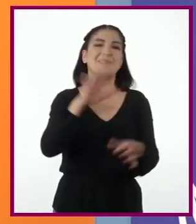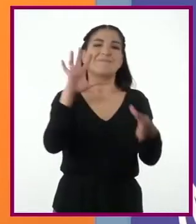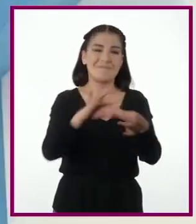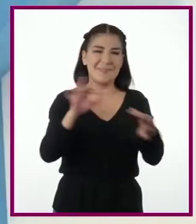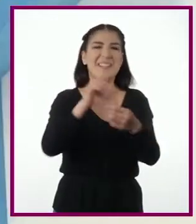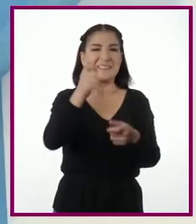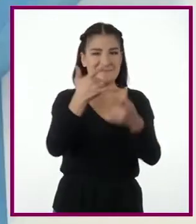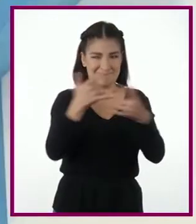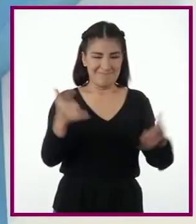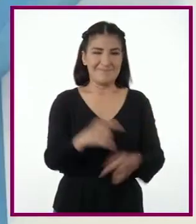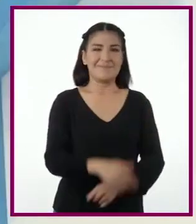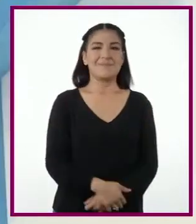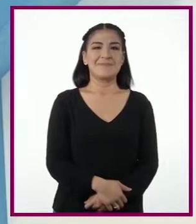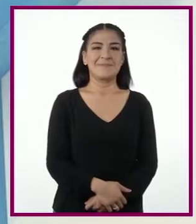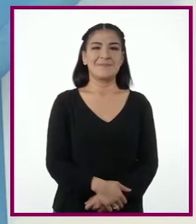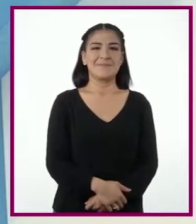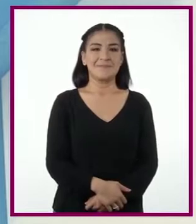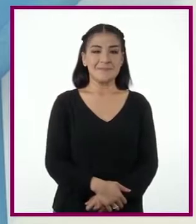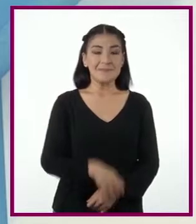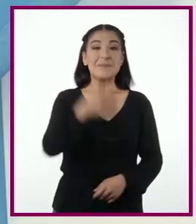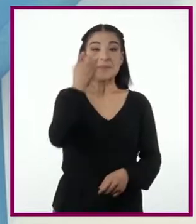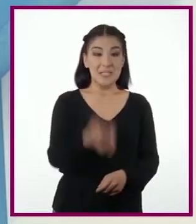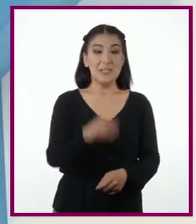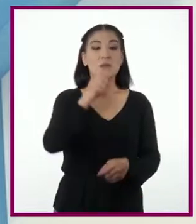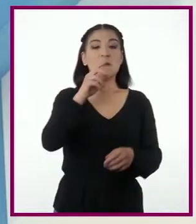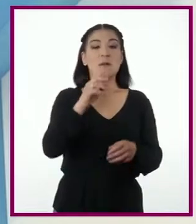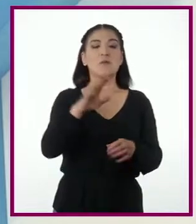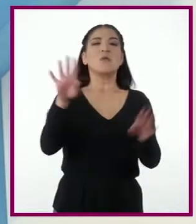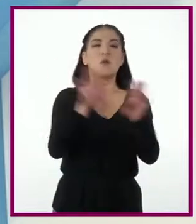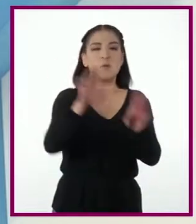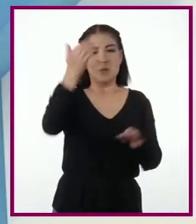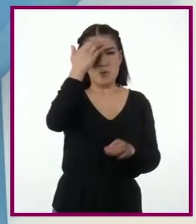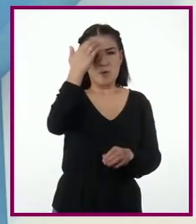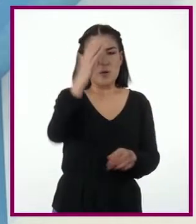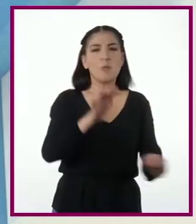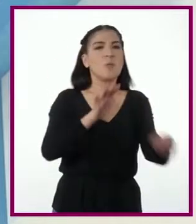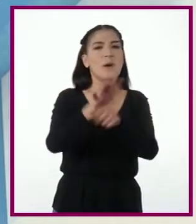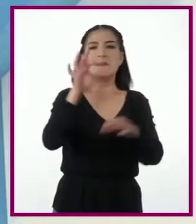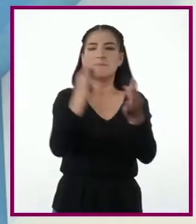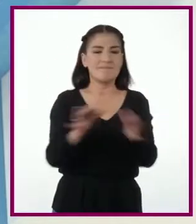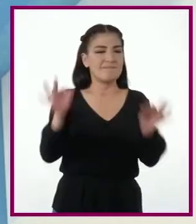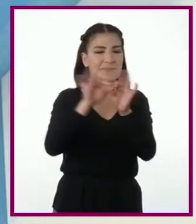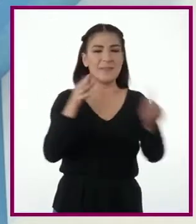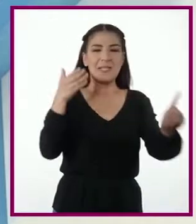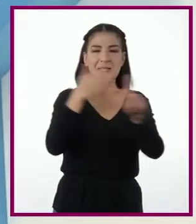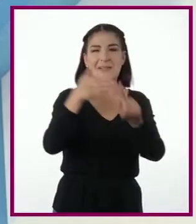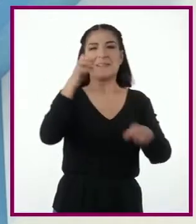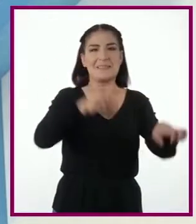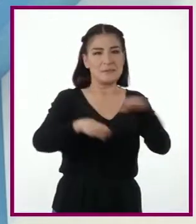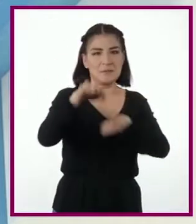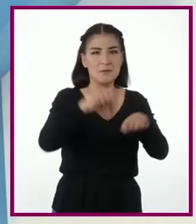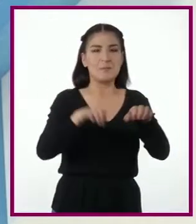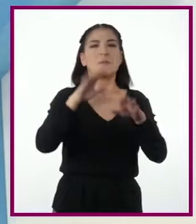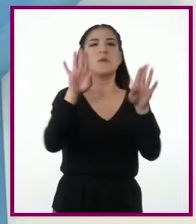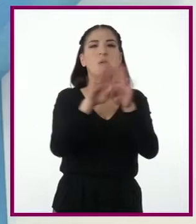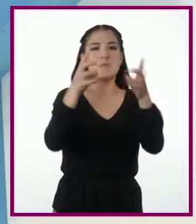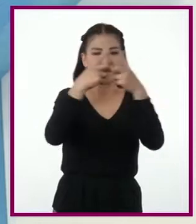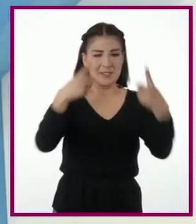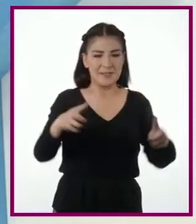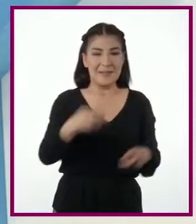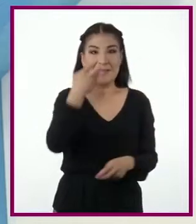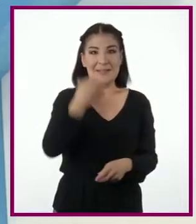¡Acompáñenos! En esta ocasión, conoceremos cuáles fueron las principales actividades económicas que se desarrollaron